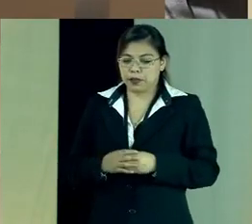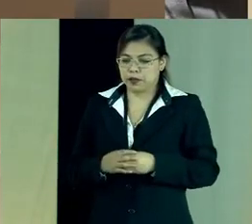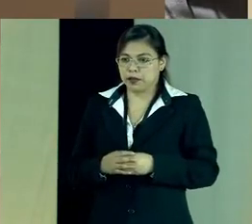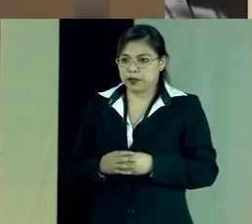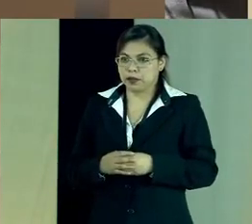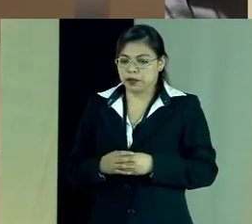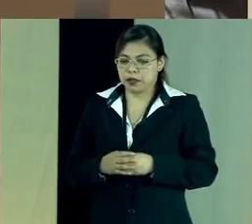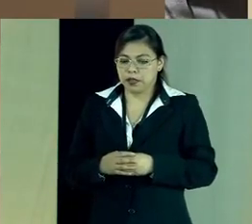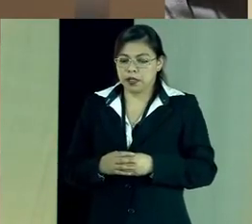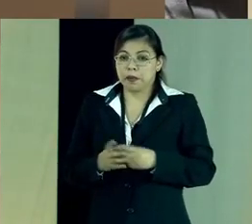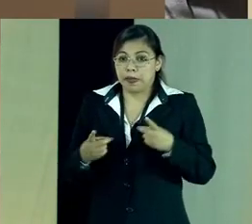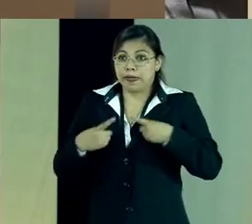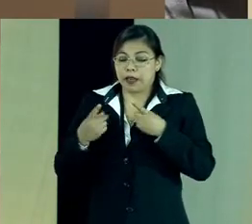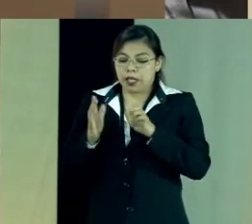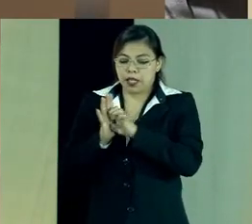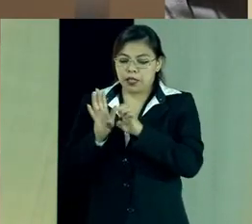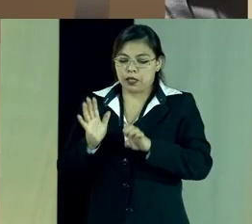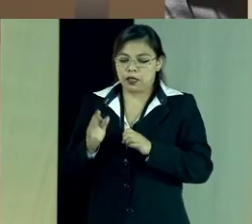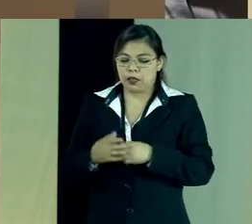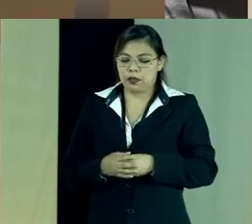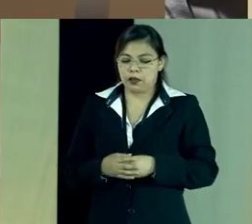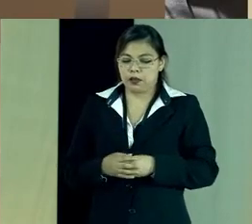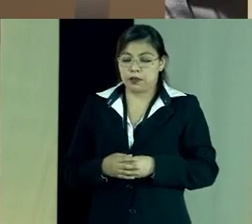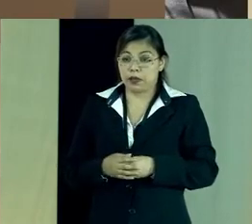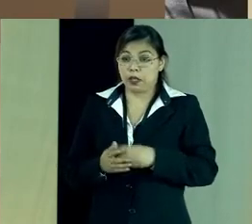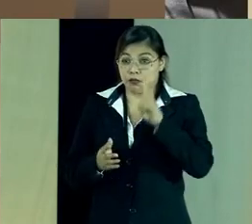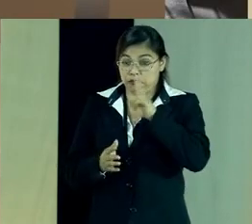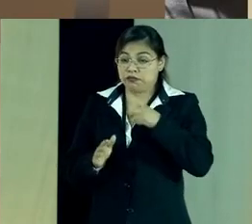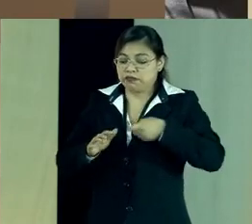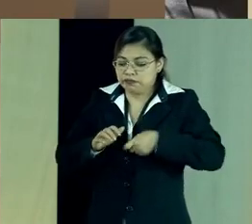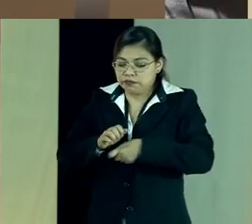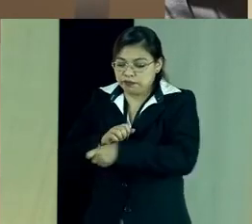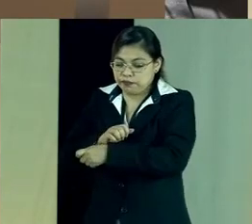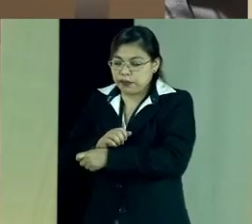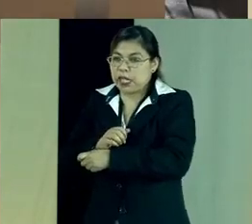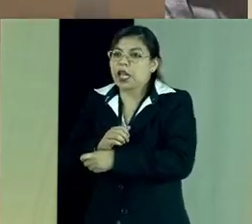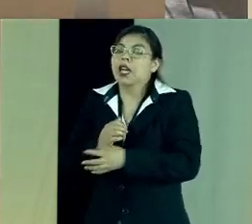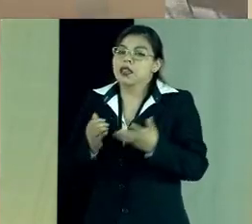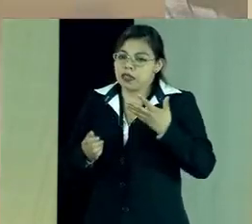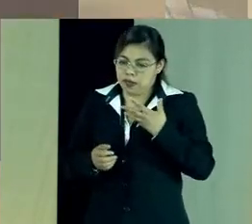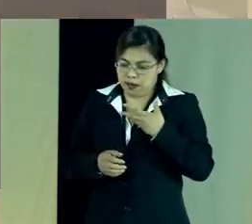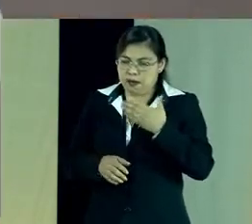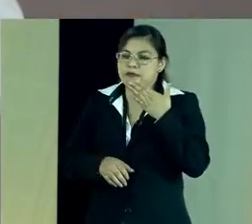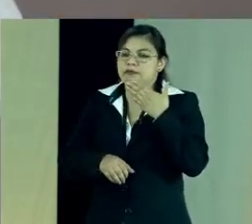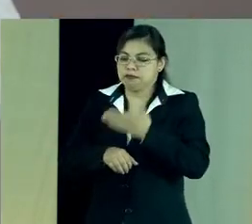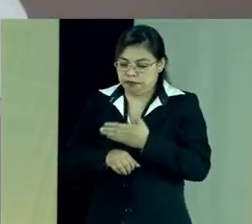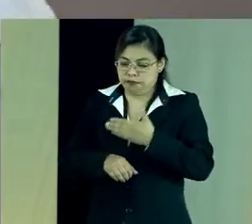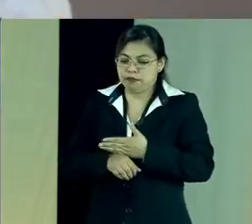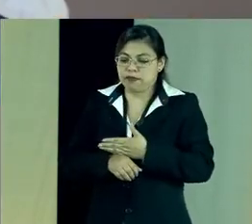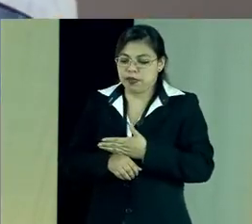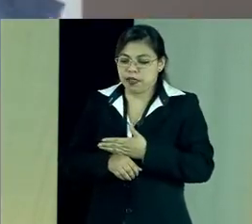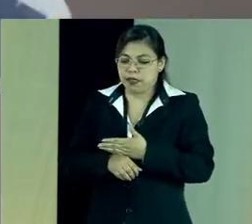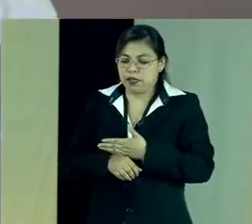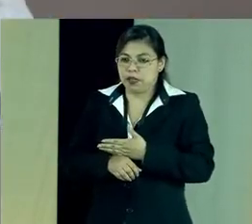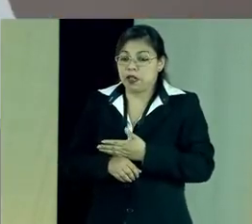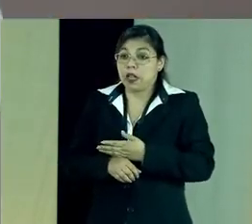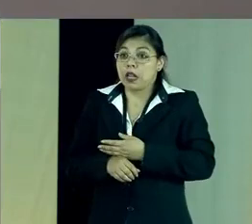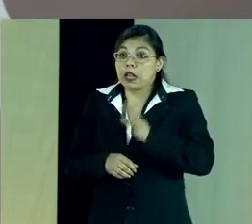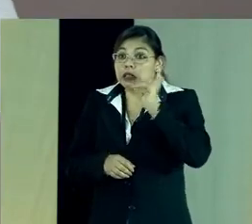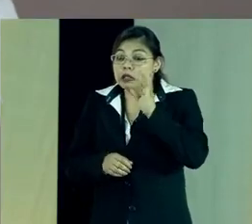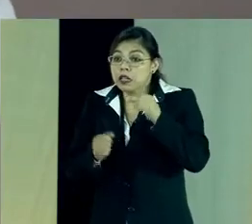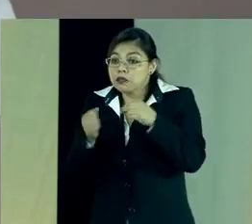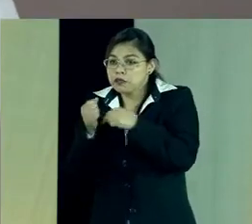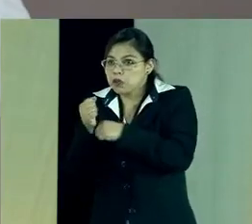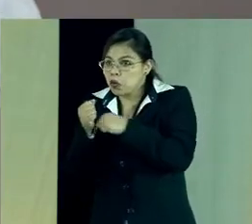el centrar el ejemplo de que la corrupción tiene el castigo del que el que esconde